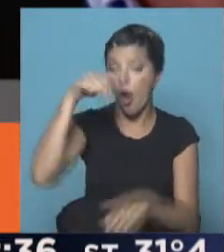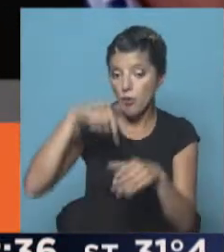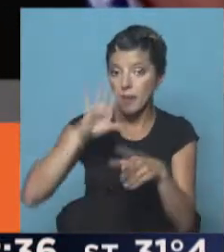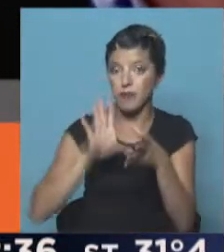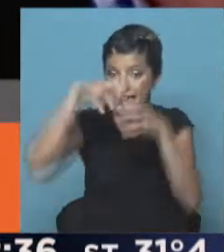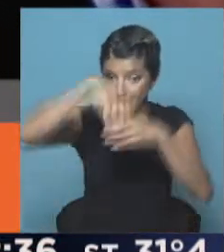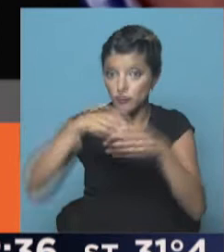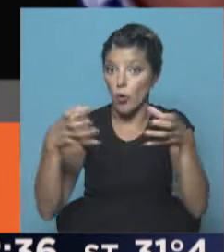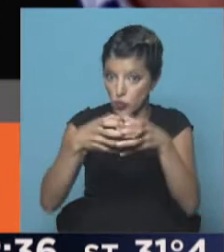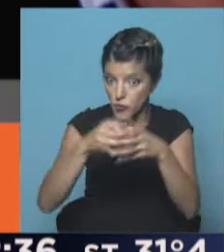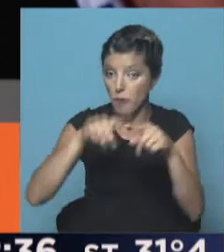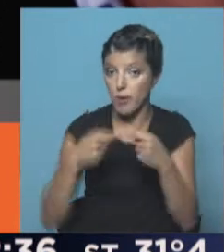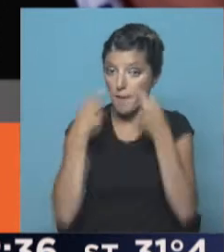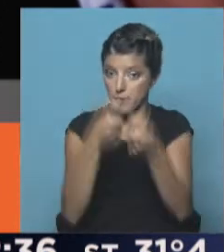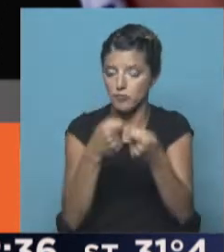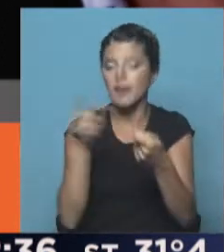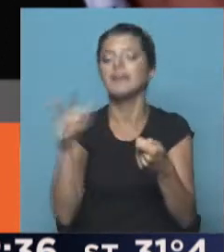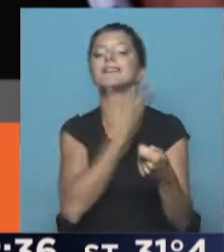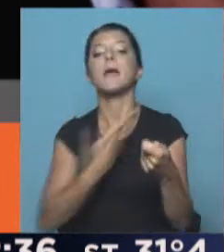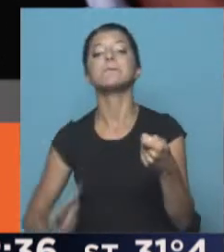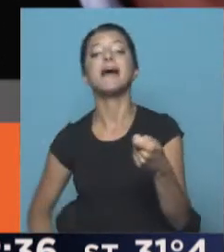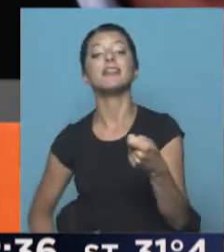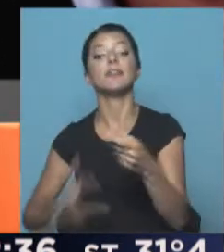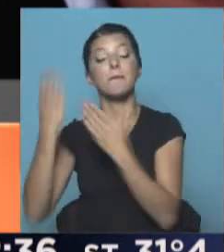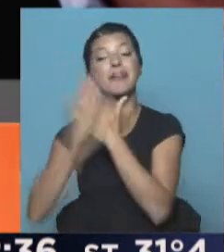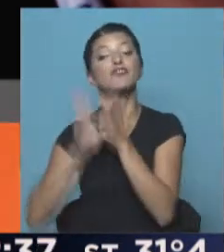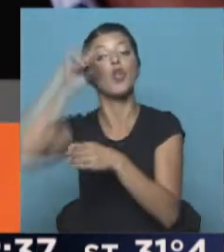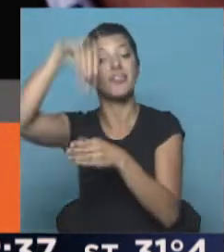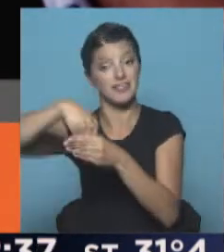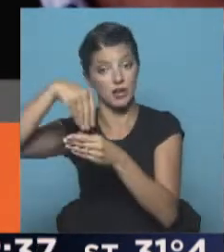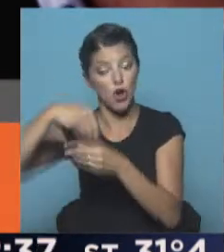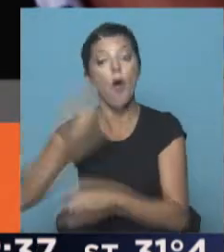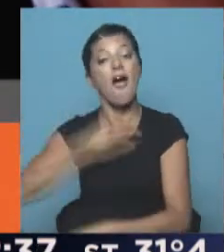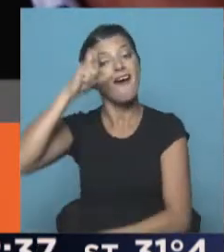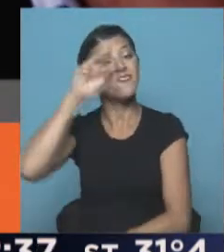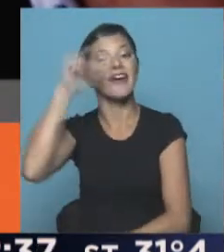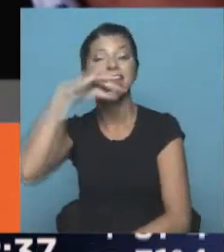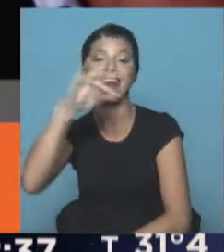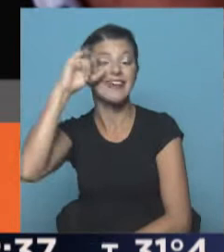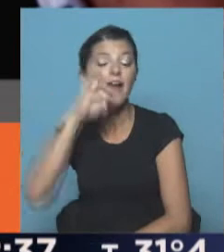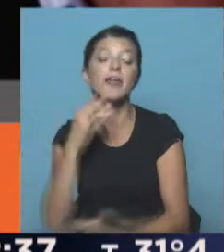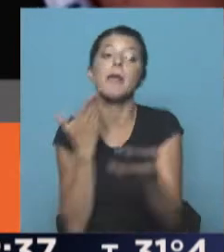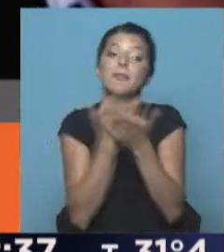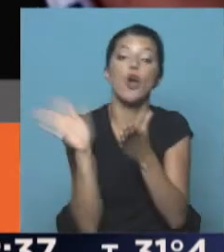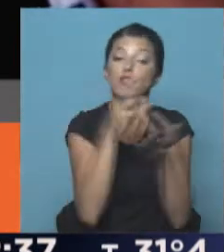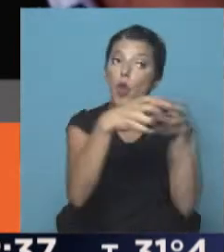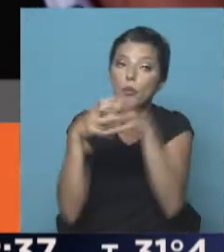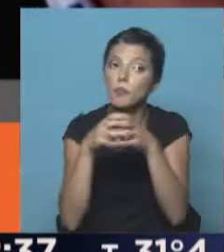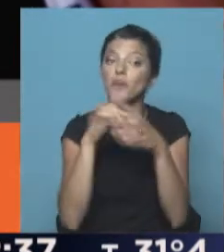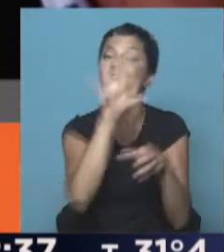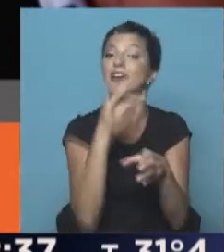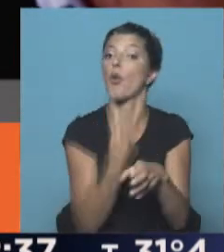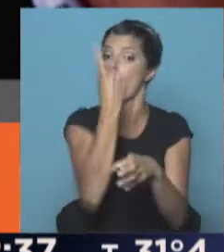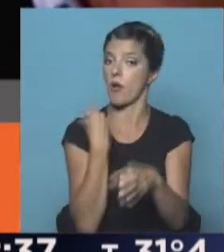coalición de gobierno impulsó al ministro del interior mario fernández a instar a las partes a definir un solo candidato para